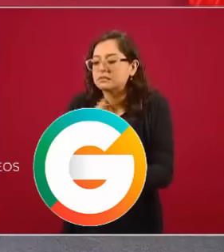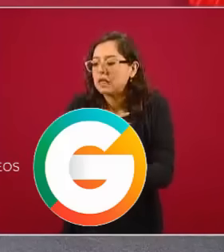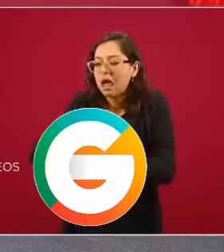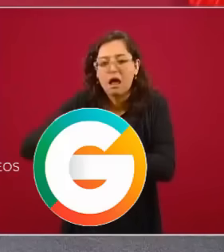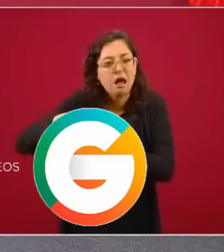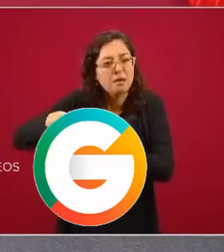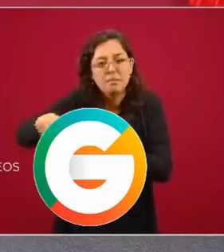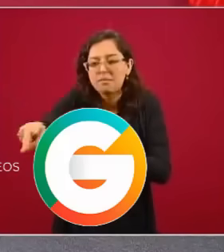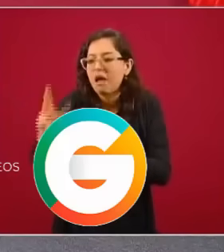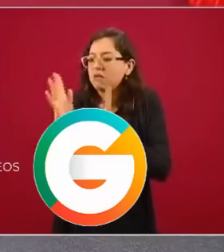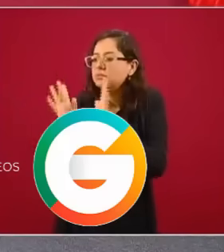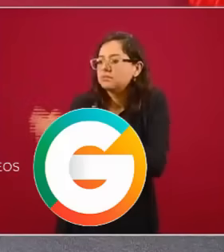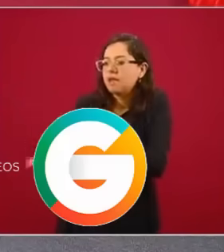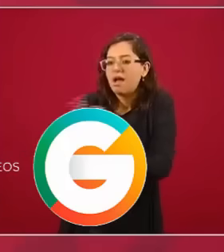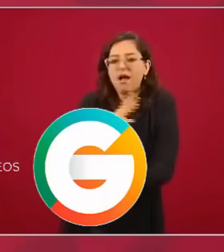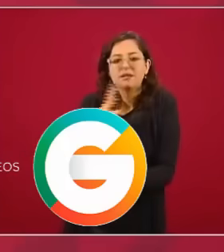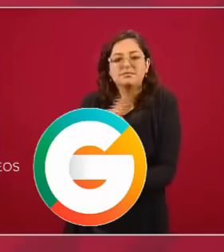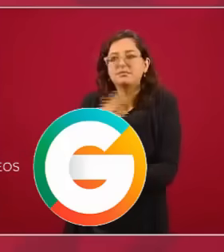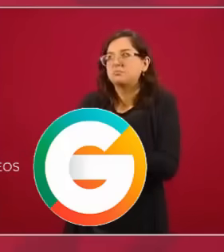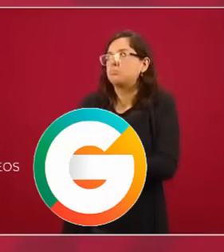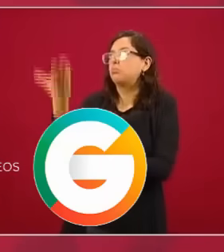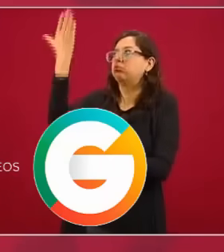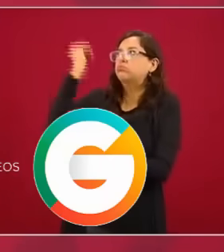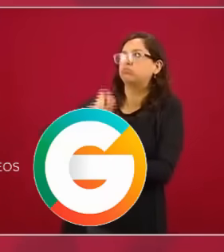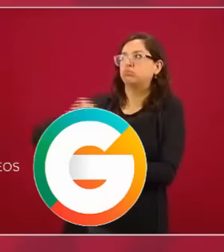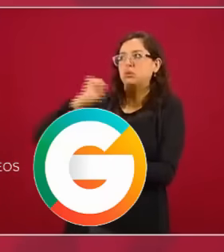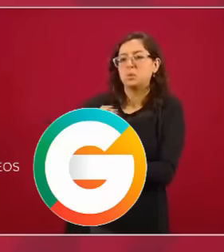que se construyó